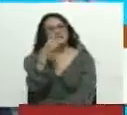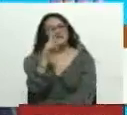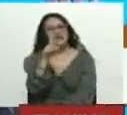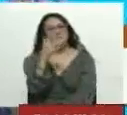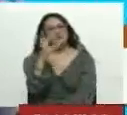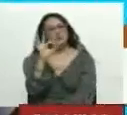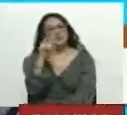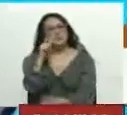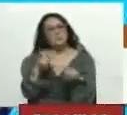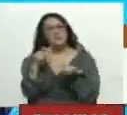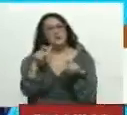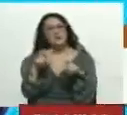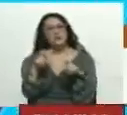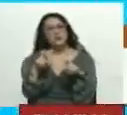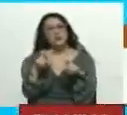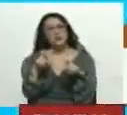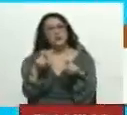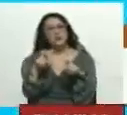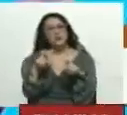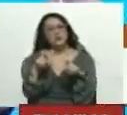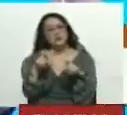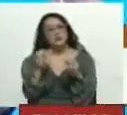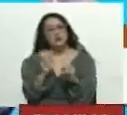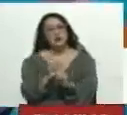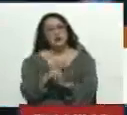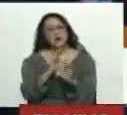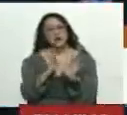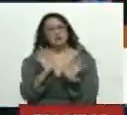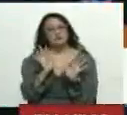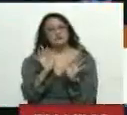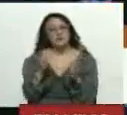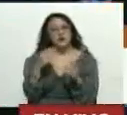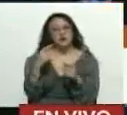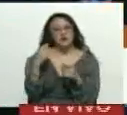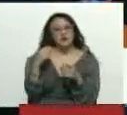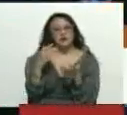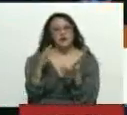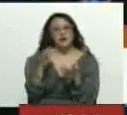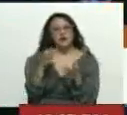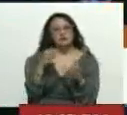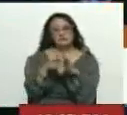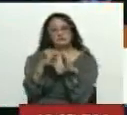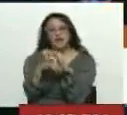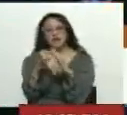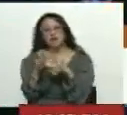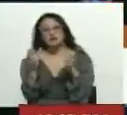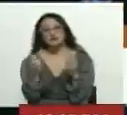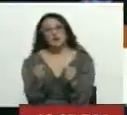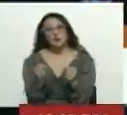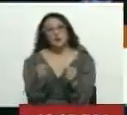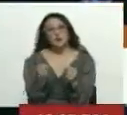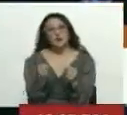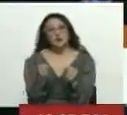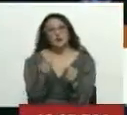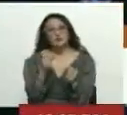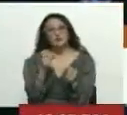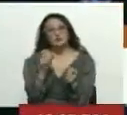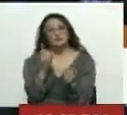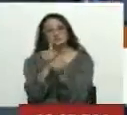Claro que sí sobrepasando todo protocolo y toda seguridad habló con todo el mundo